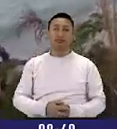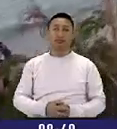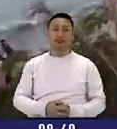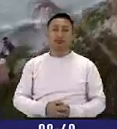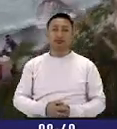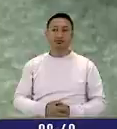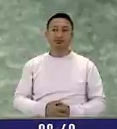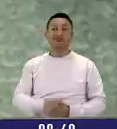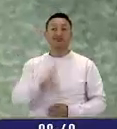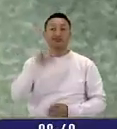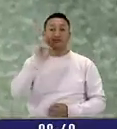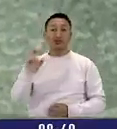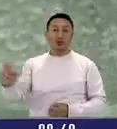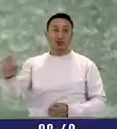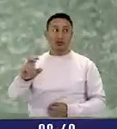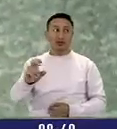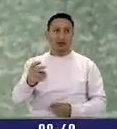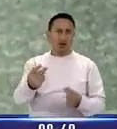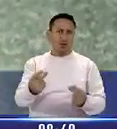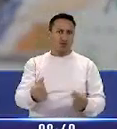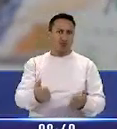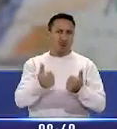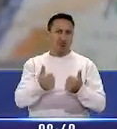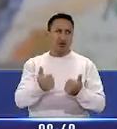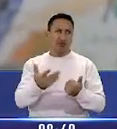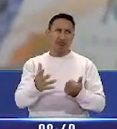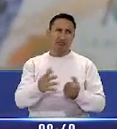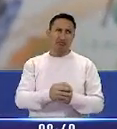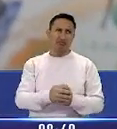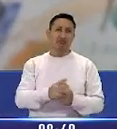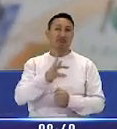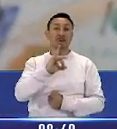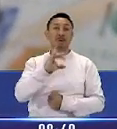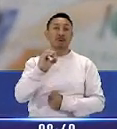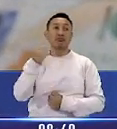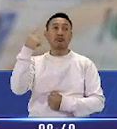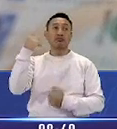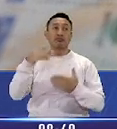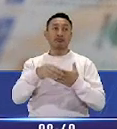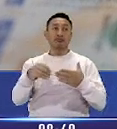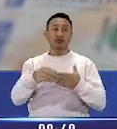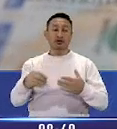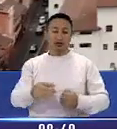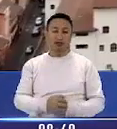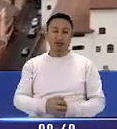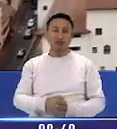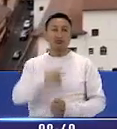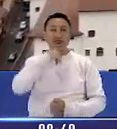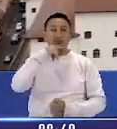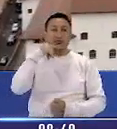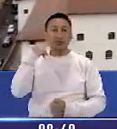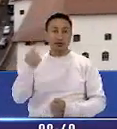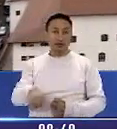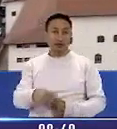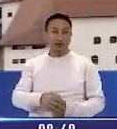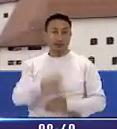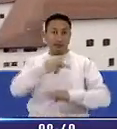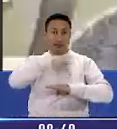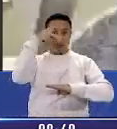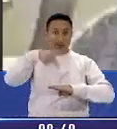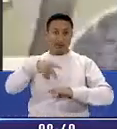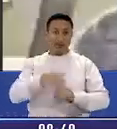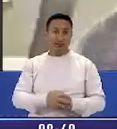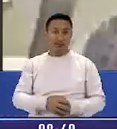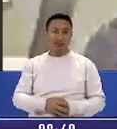El sector turístico anticipa un movimiento económico de aproximadamente 80 millones de dólares durante el feriado de la Batalla de Pichincha.